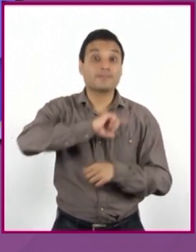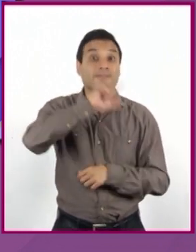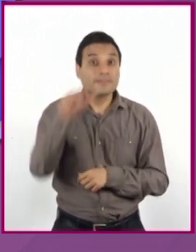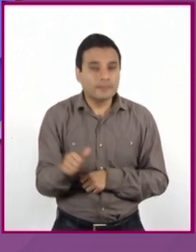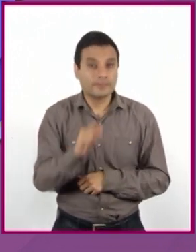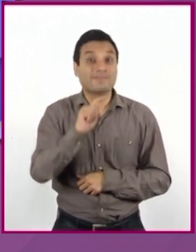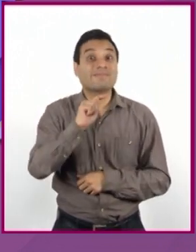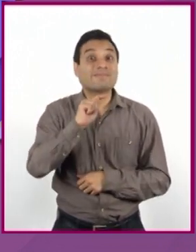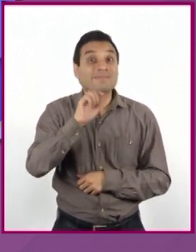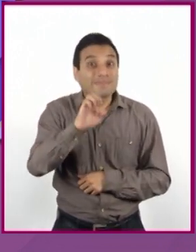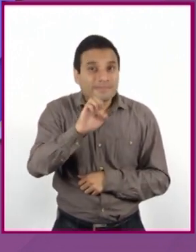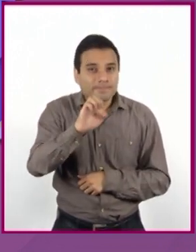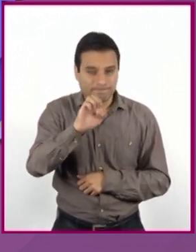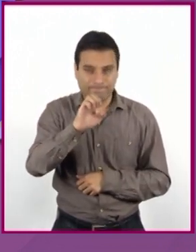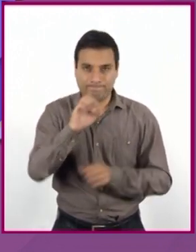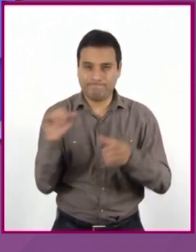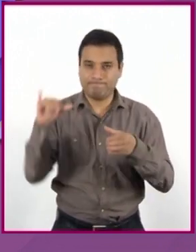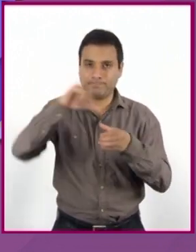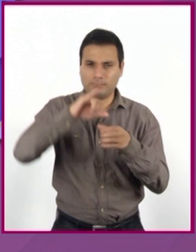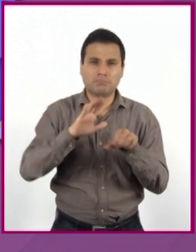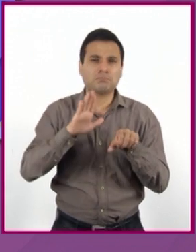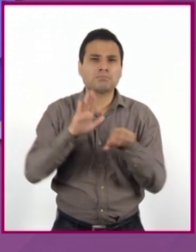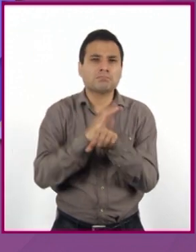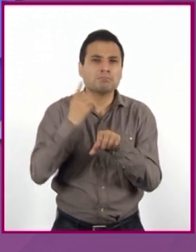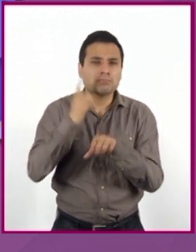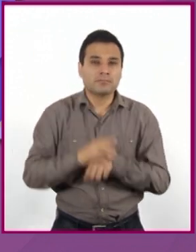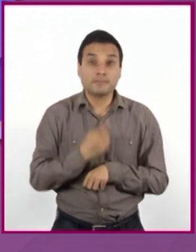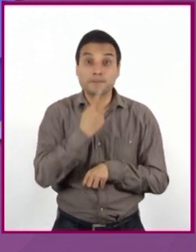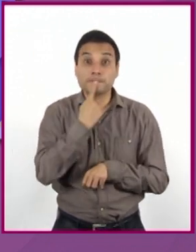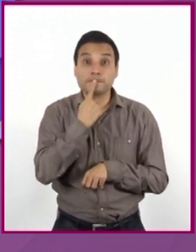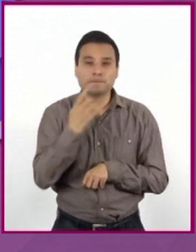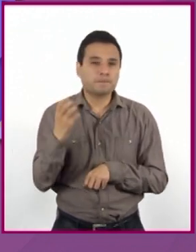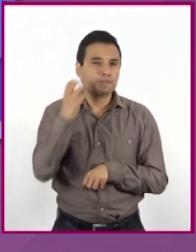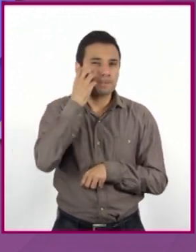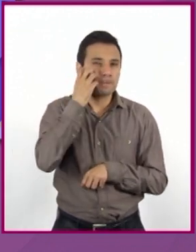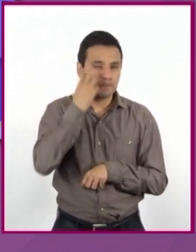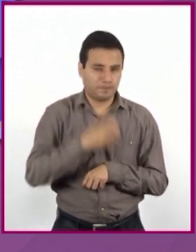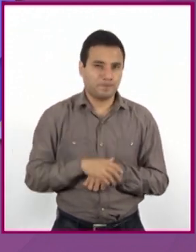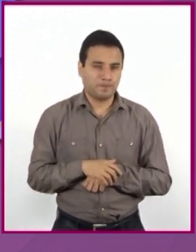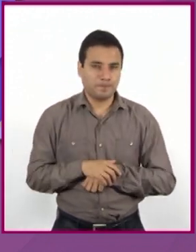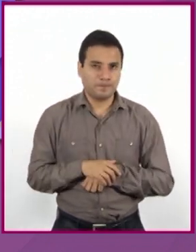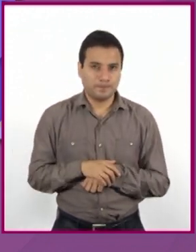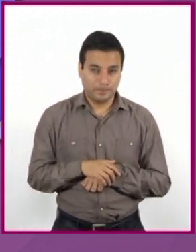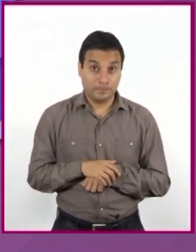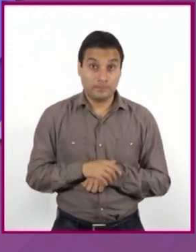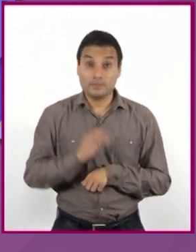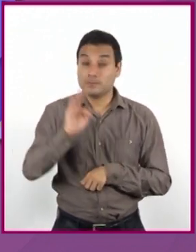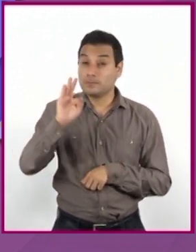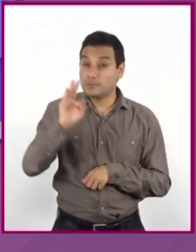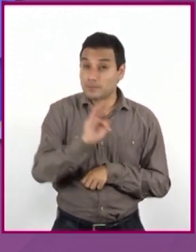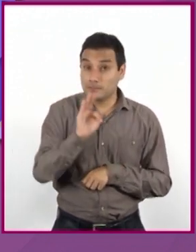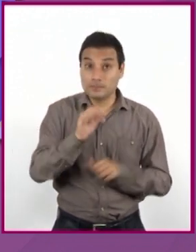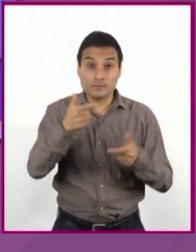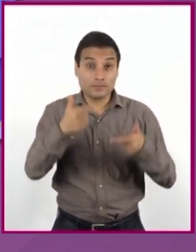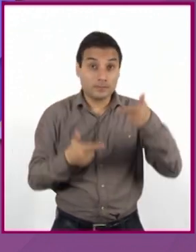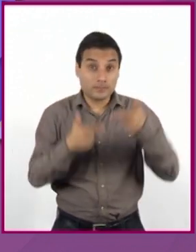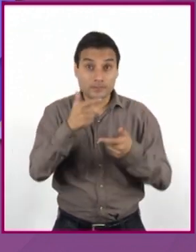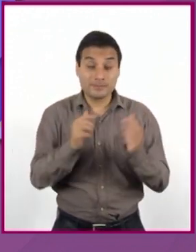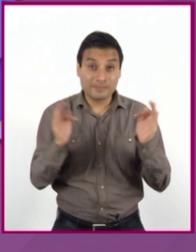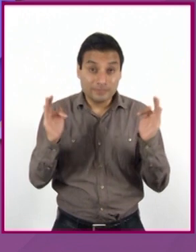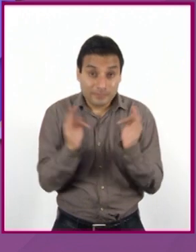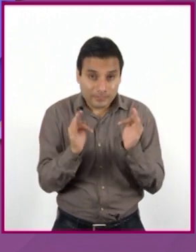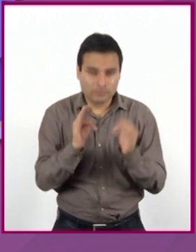sustancias amargas llamadas taninos, cuyo sabor puede ser neutralizado por la leche si está fría, pero no si está